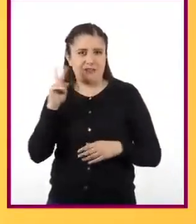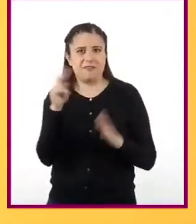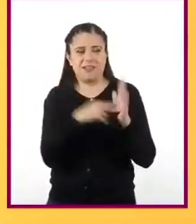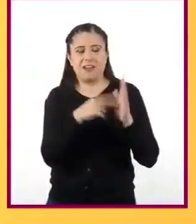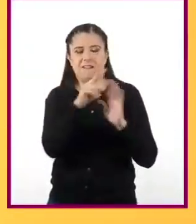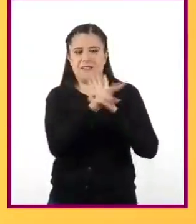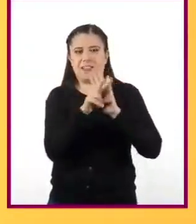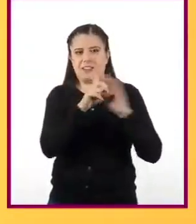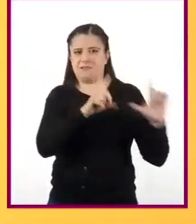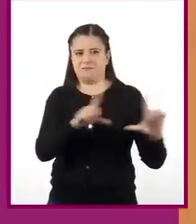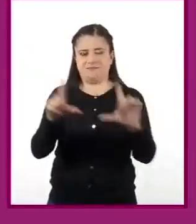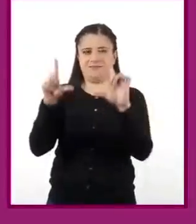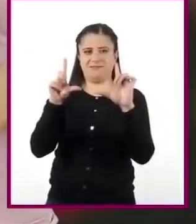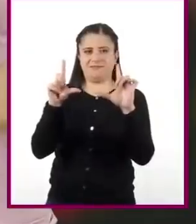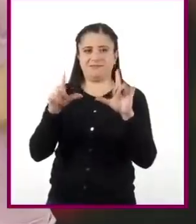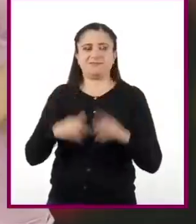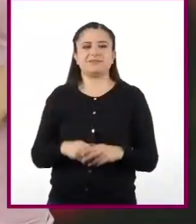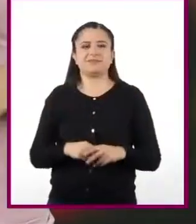este video.